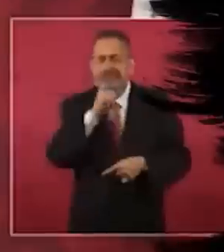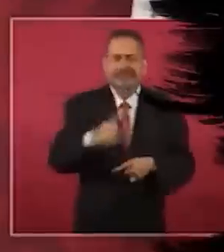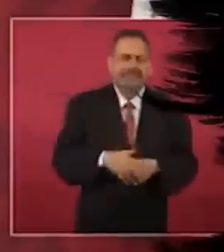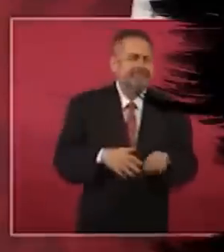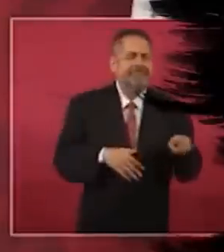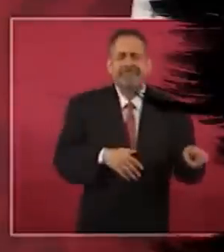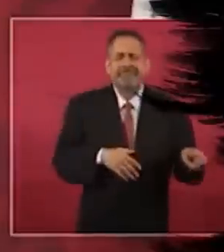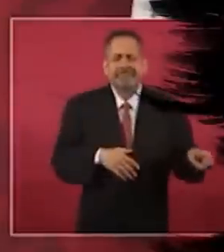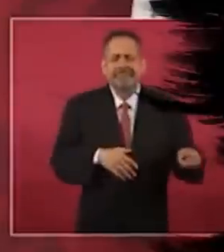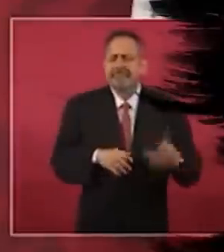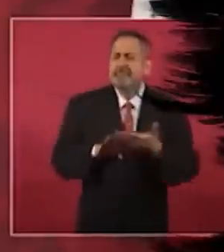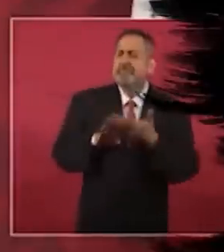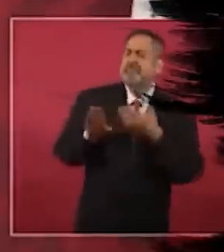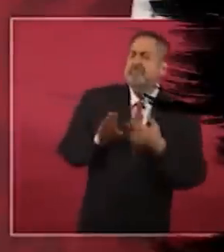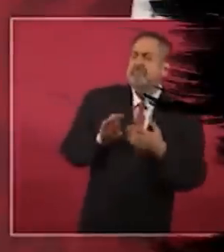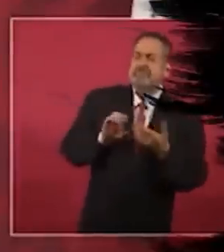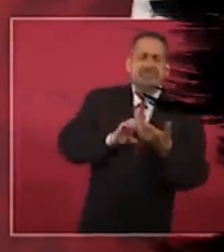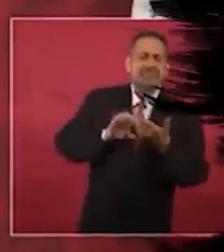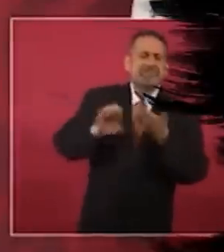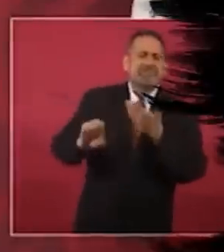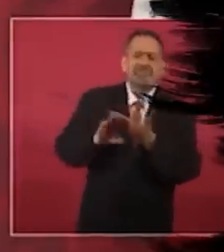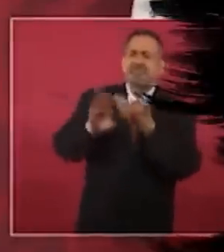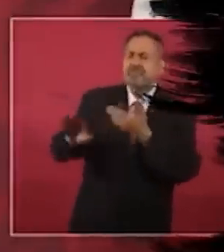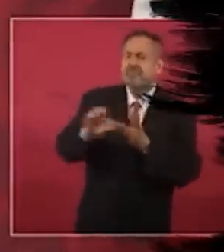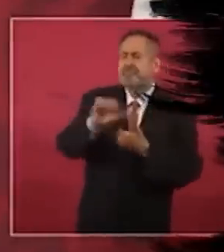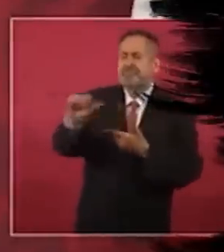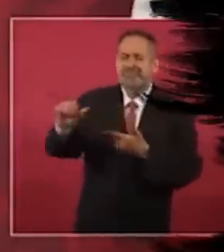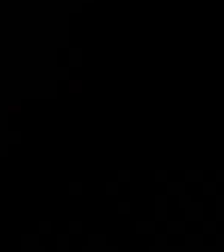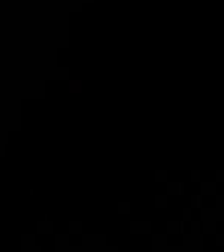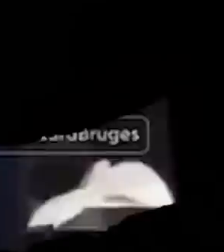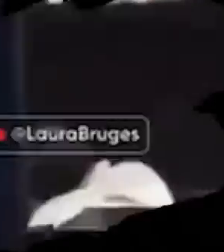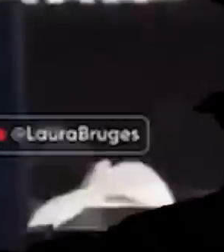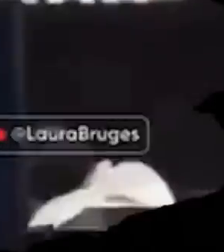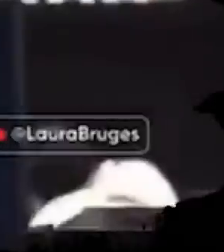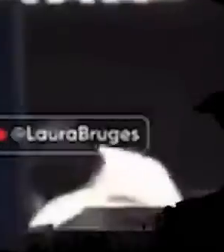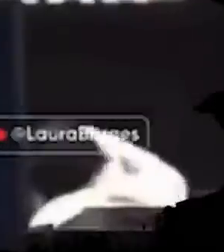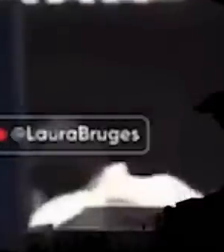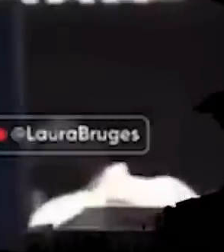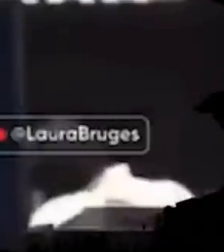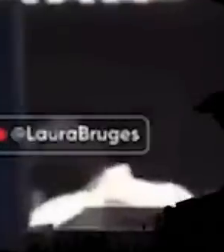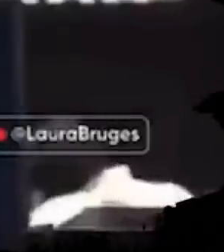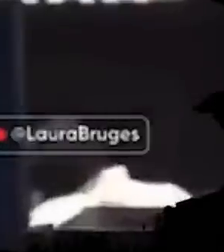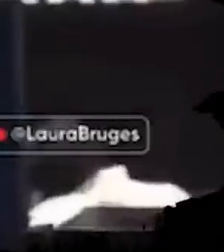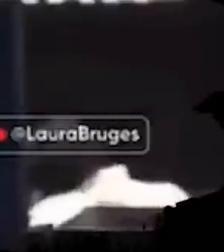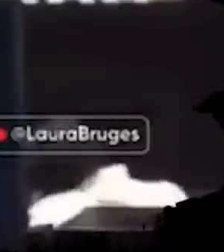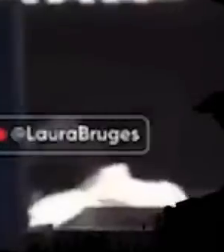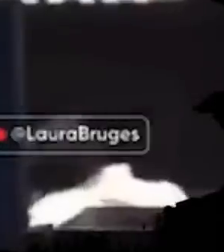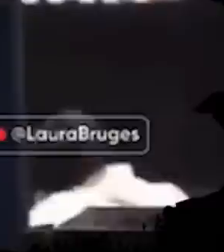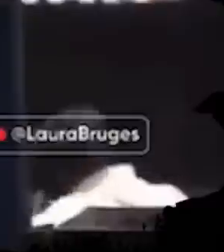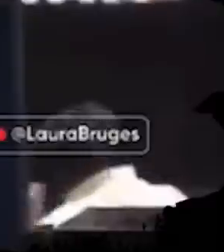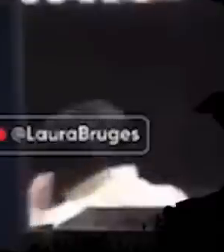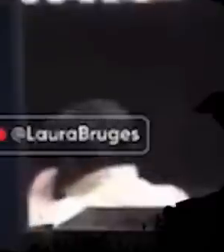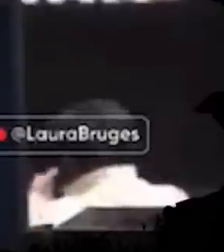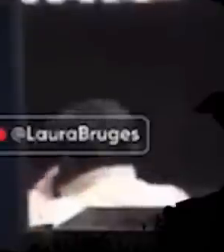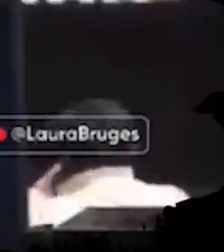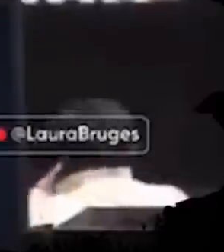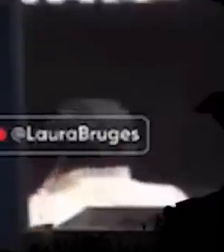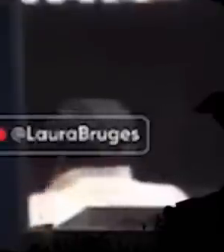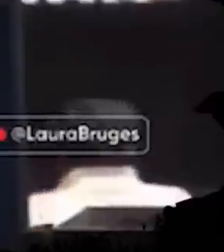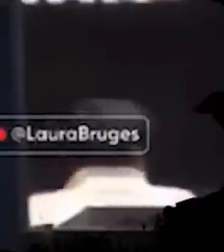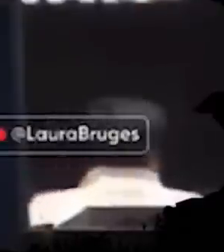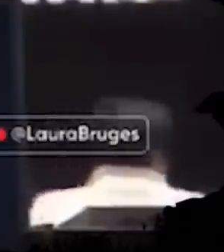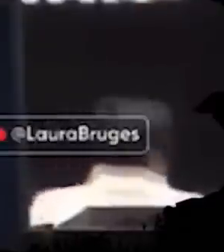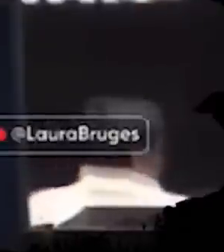son racistas, en su mayoría, clasistas. ¿Por qué no usó condón? Esto se gritaba en las